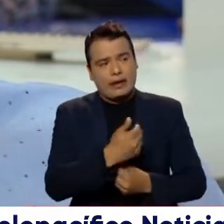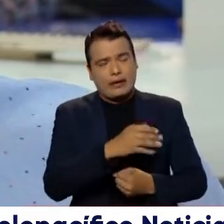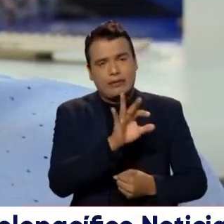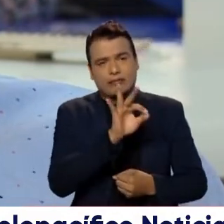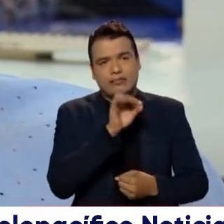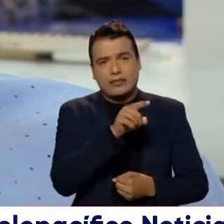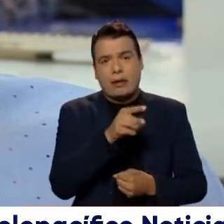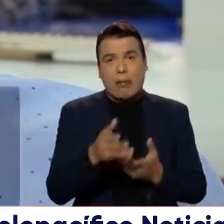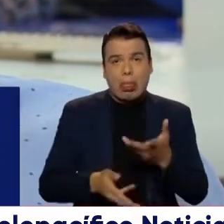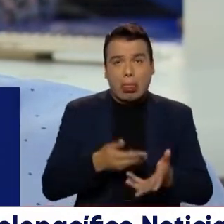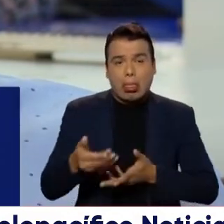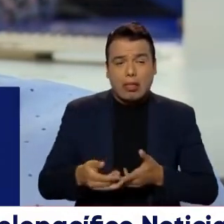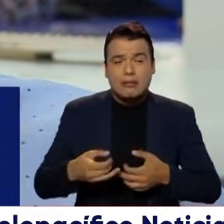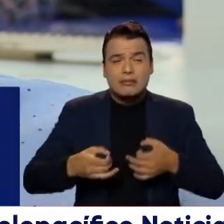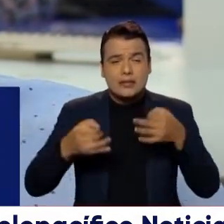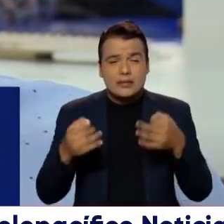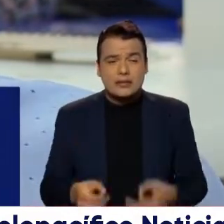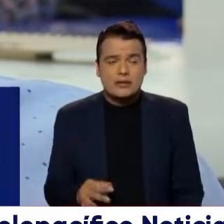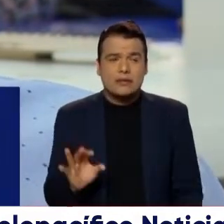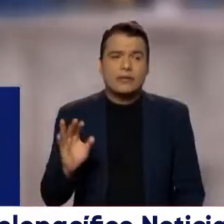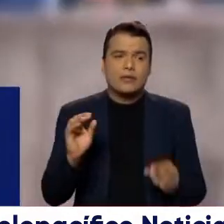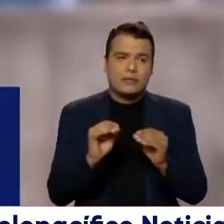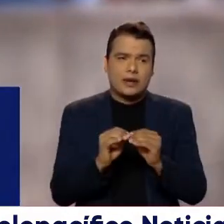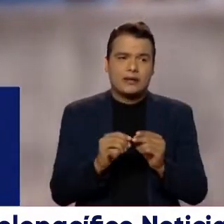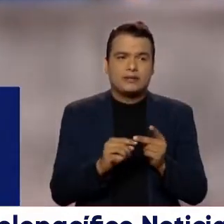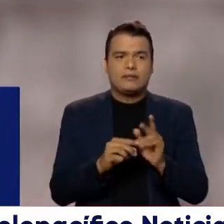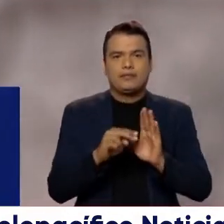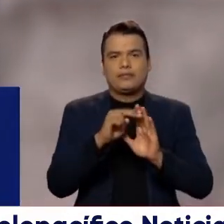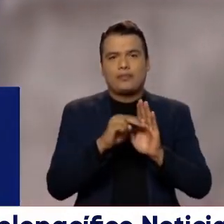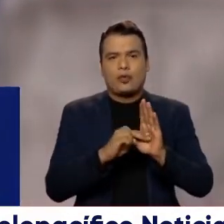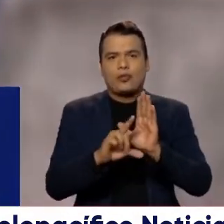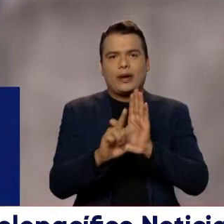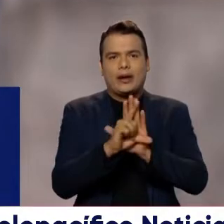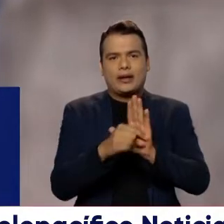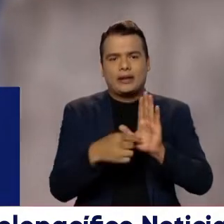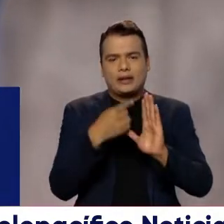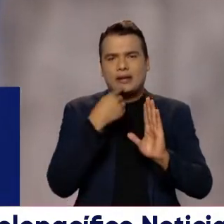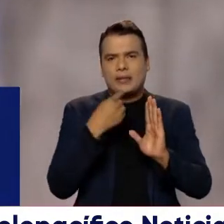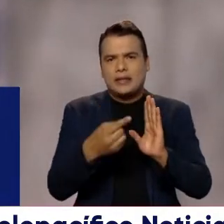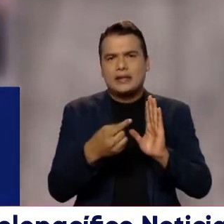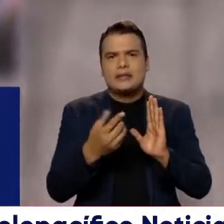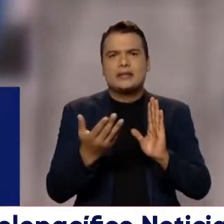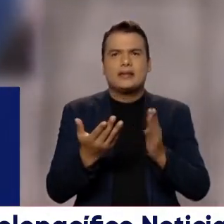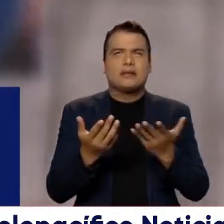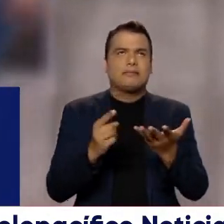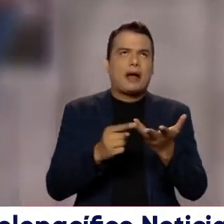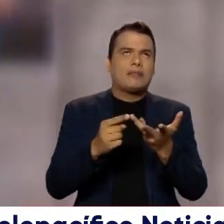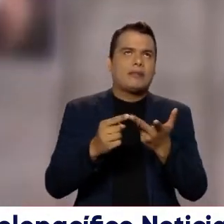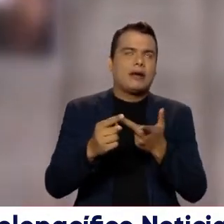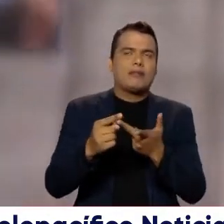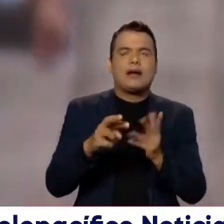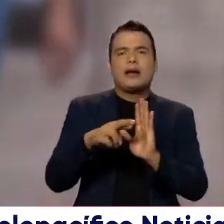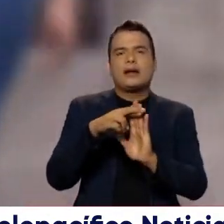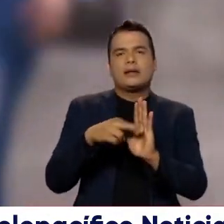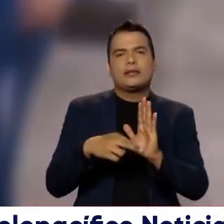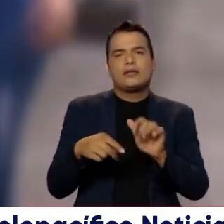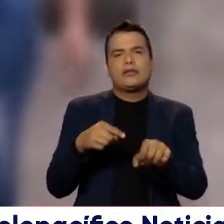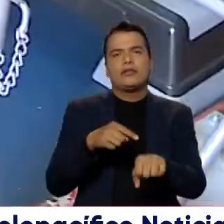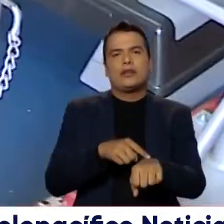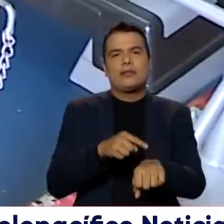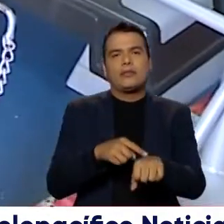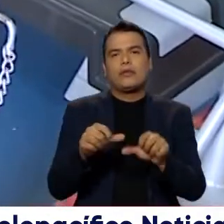capaz. Segundo, porque hay un tema legal, hay un tema jurídico que se volvió un problema, y es la estabilidad